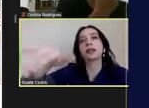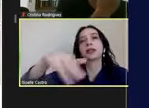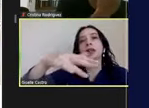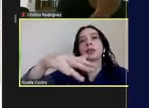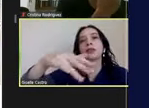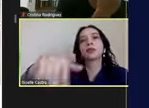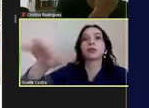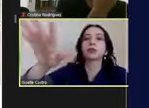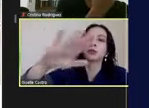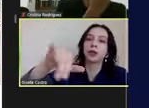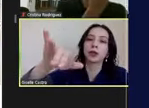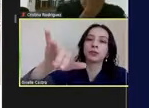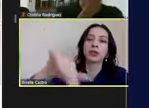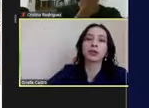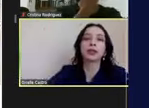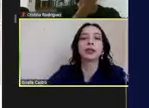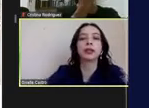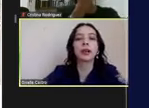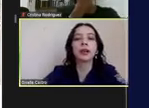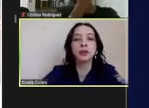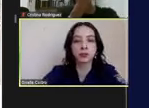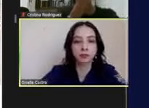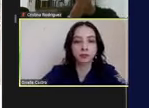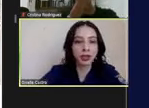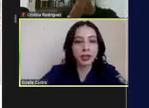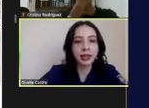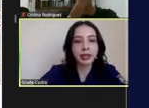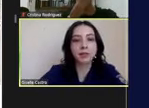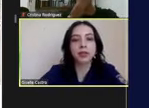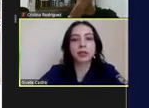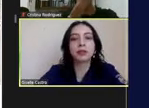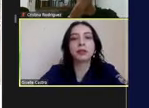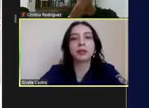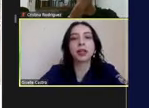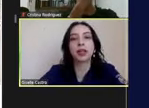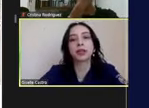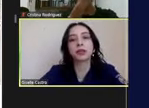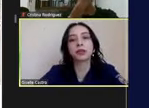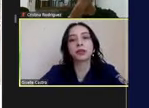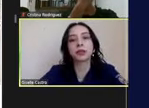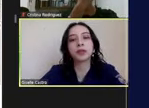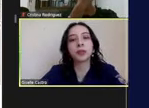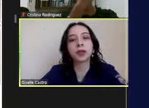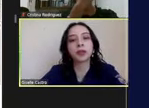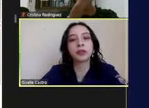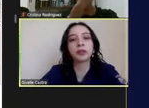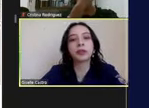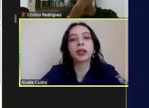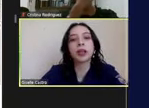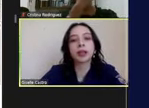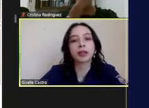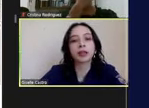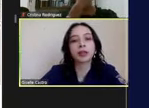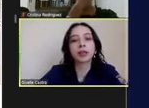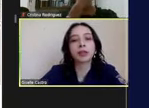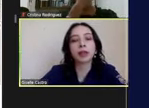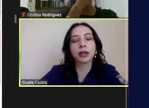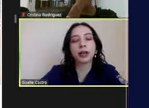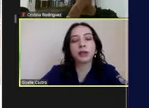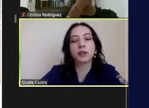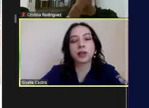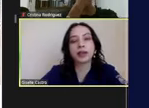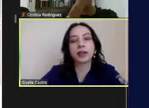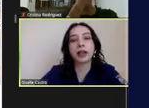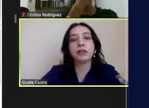las manecillas del reloj o contrario a las manecillas del reloj. Y se empiezan con ejercicios isométricos. En este